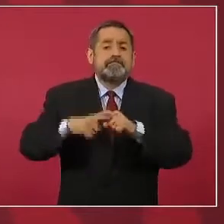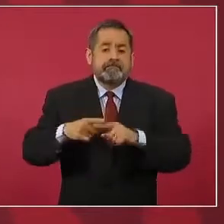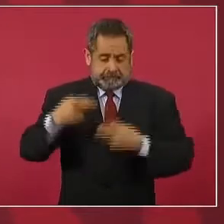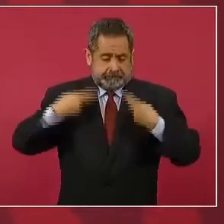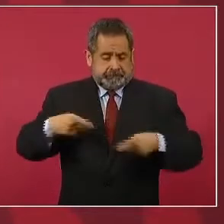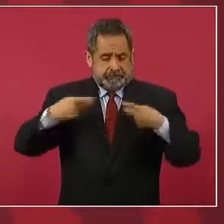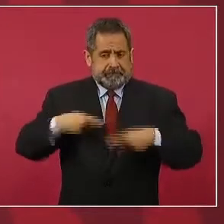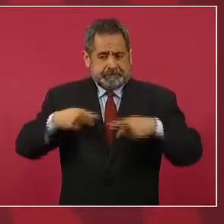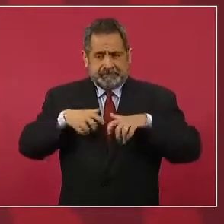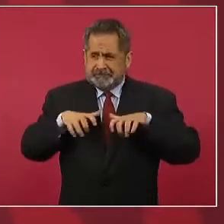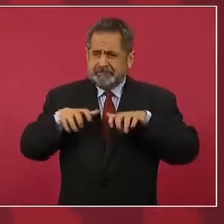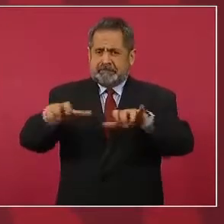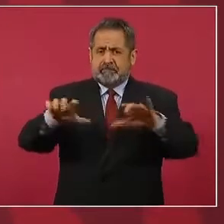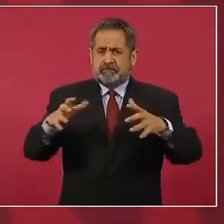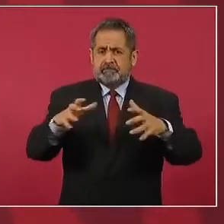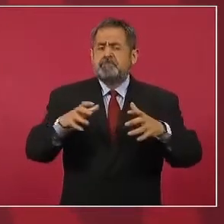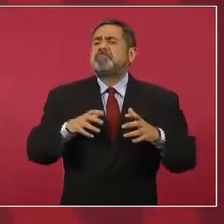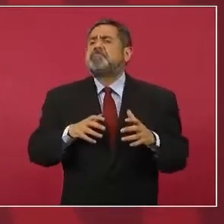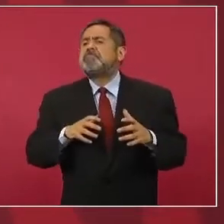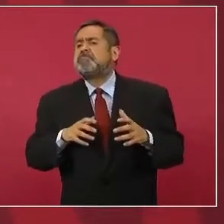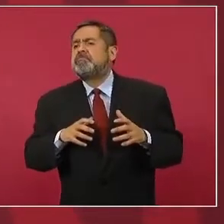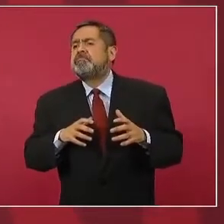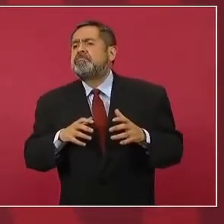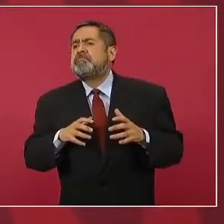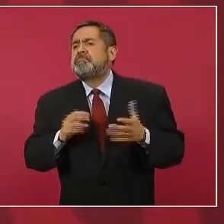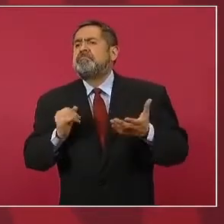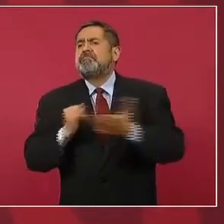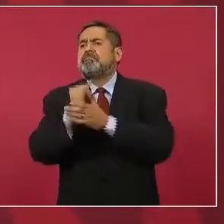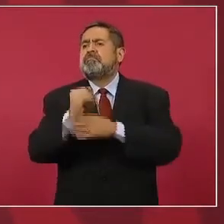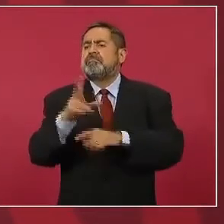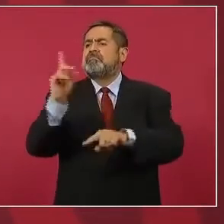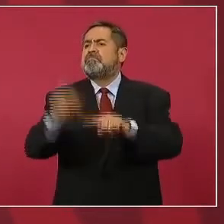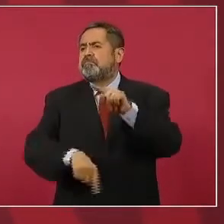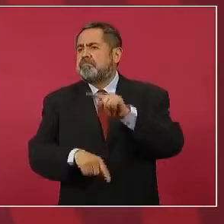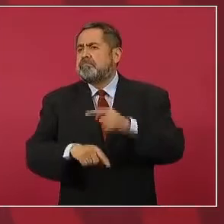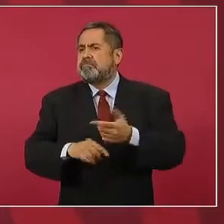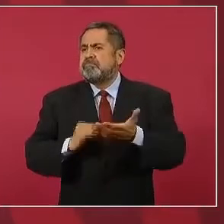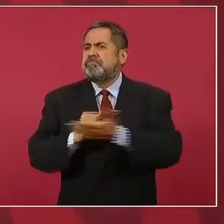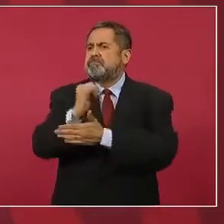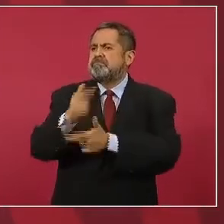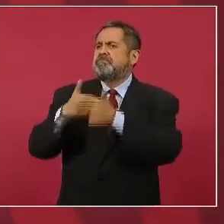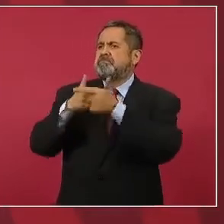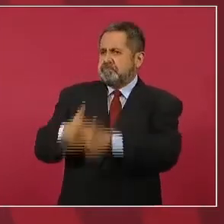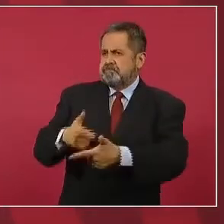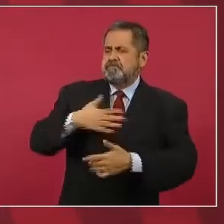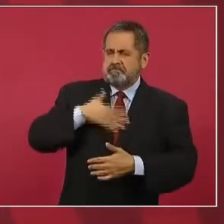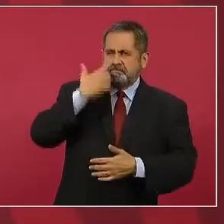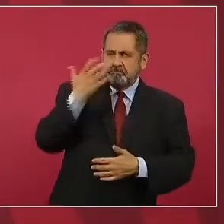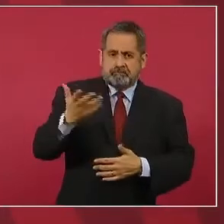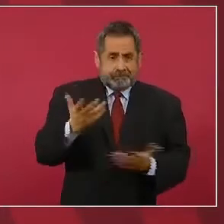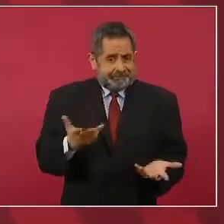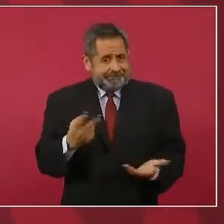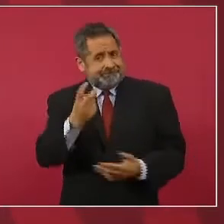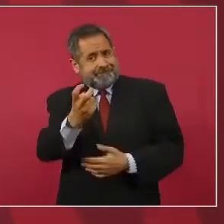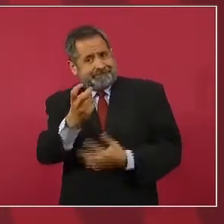se va a aplicar este método de la revocación del mandato. Eso es lo que me tiene muy contento,